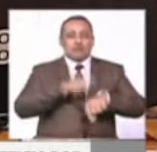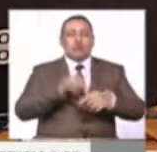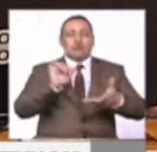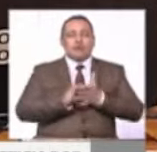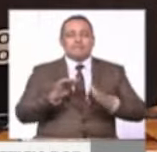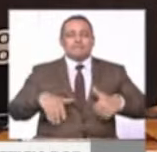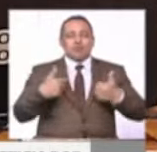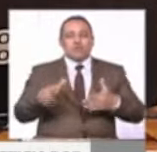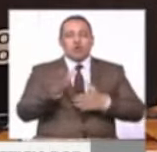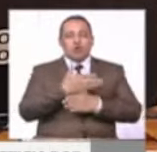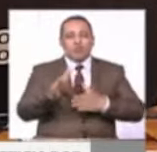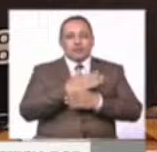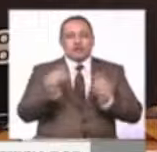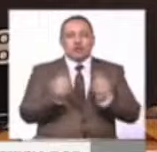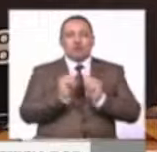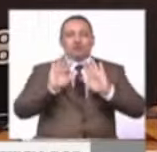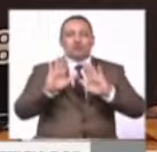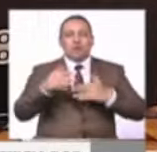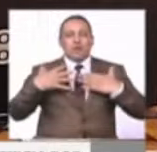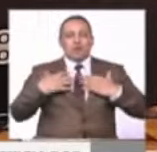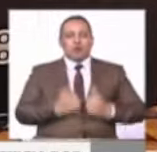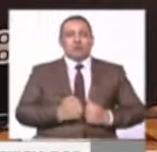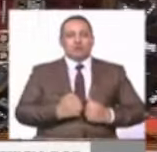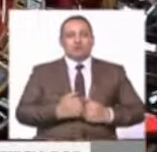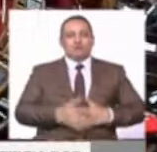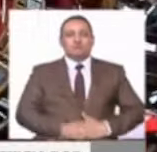podrá con su